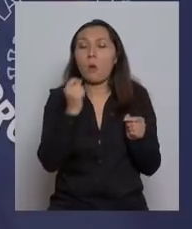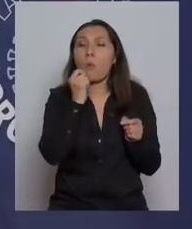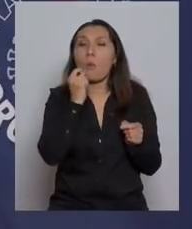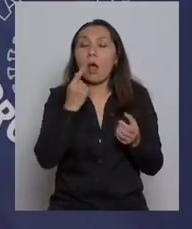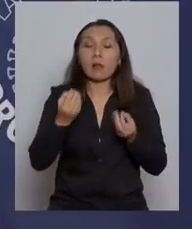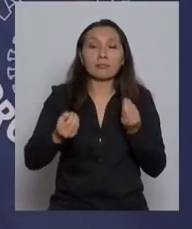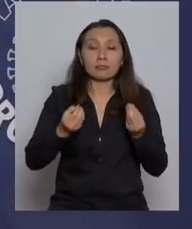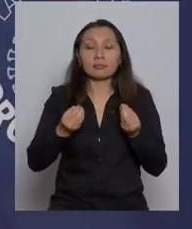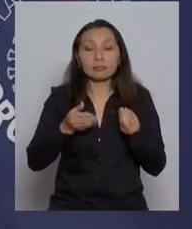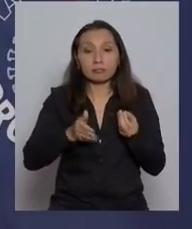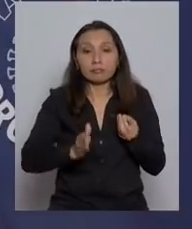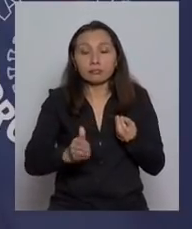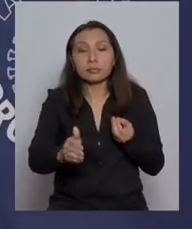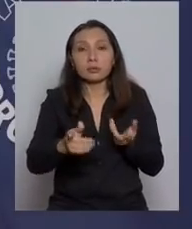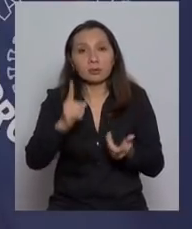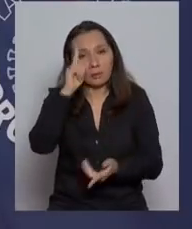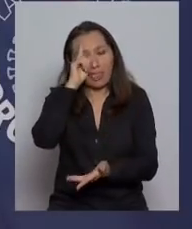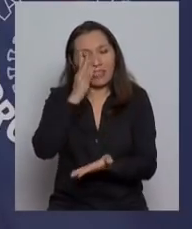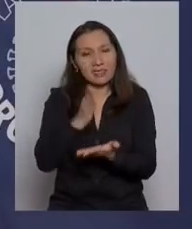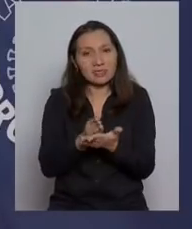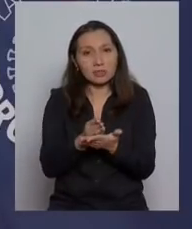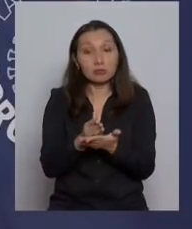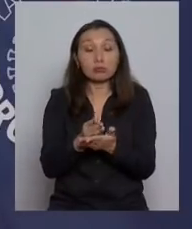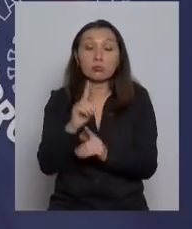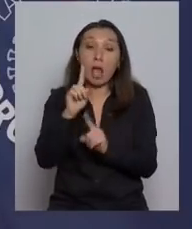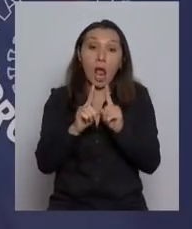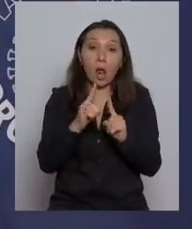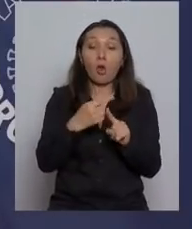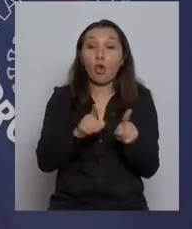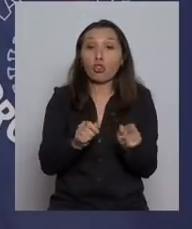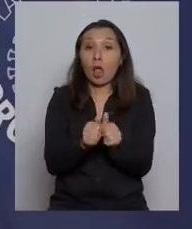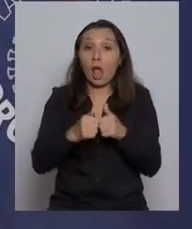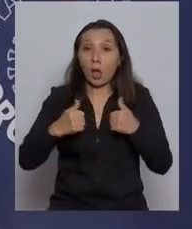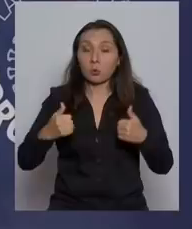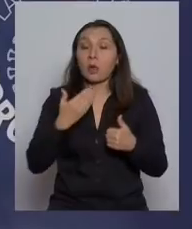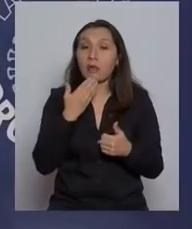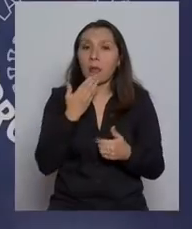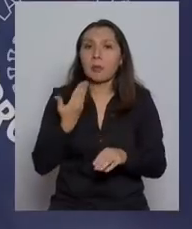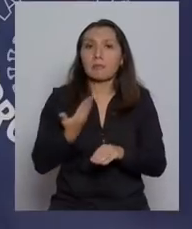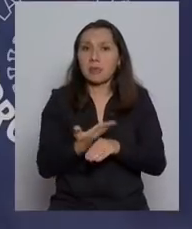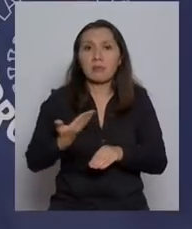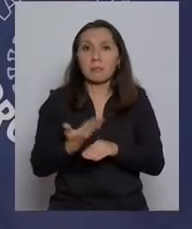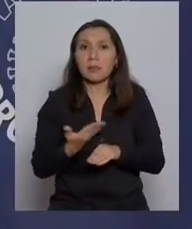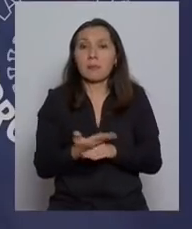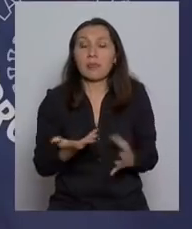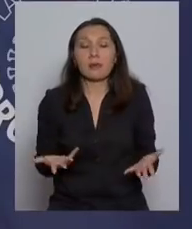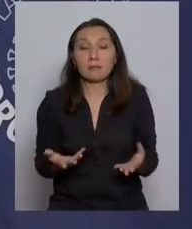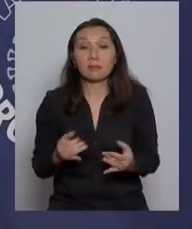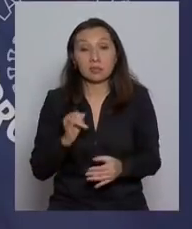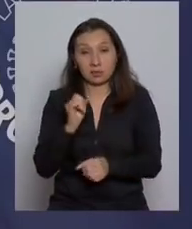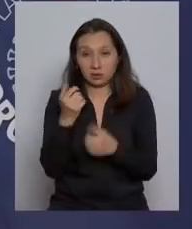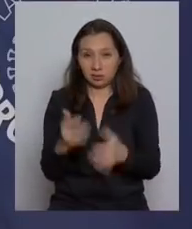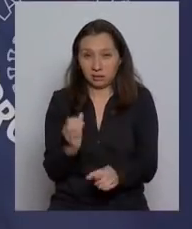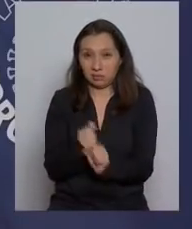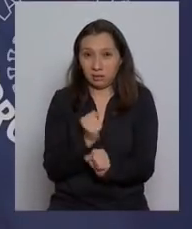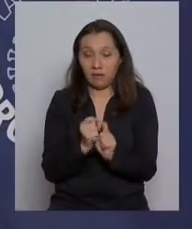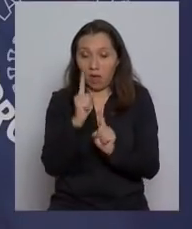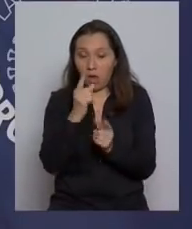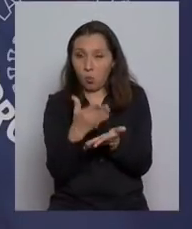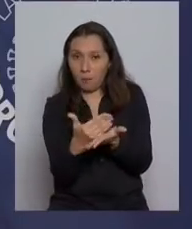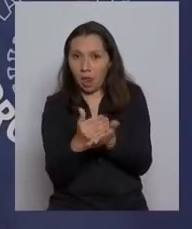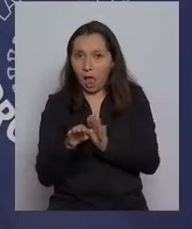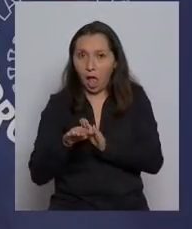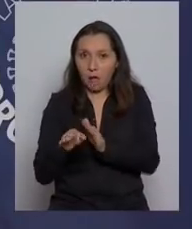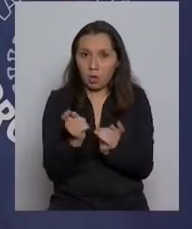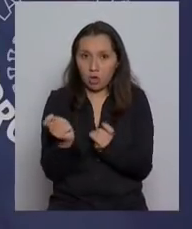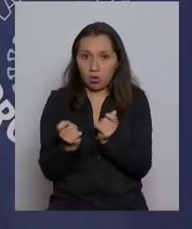el escenario que debiese darse para tomar esta medida que algunas otras autoridades también solicitan? ¿Y si se está trabajando en algún plan de